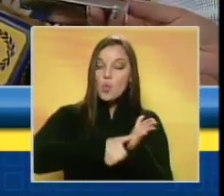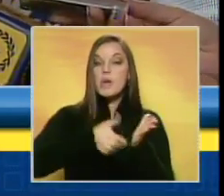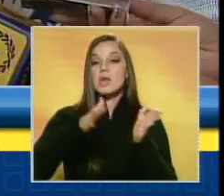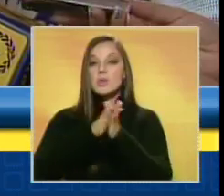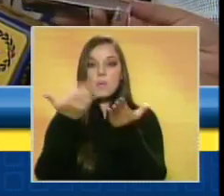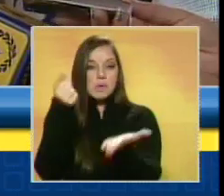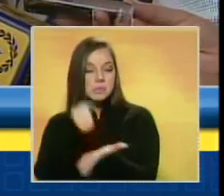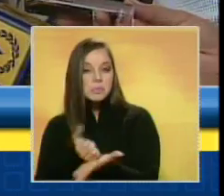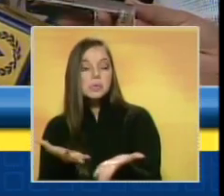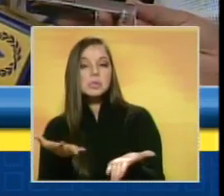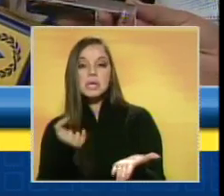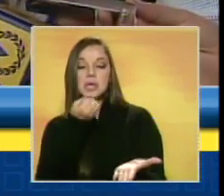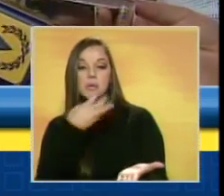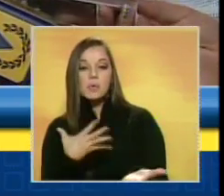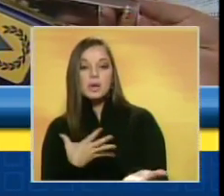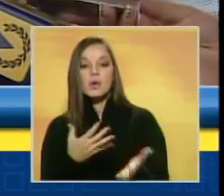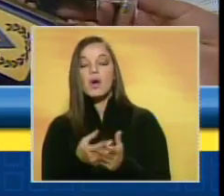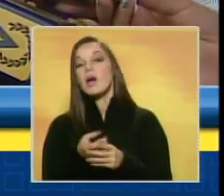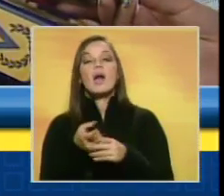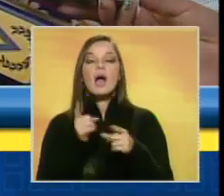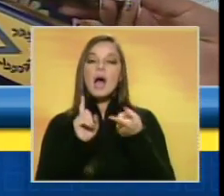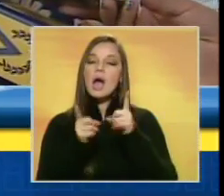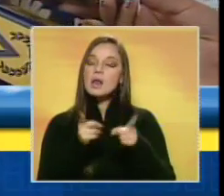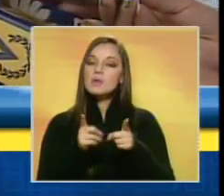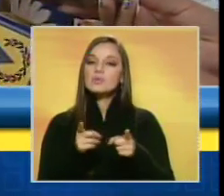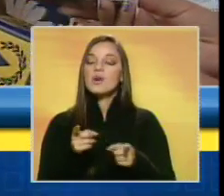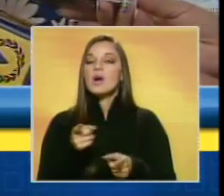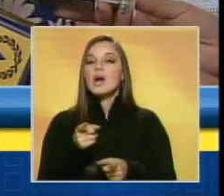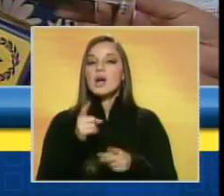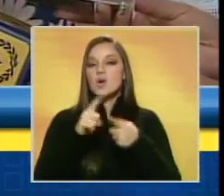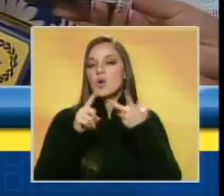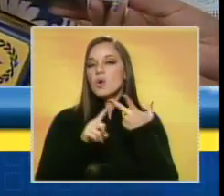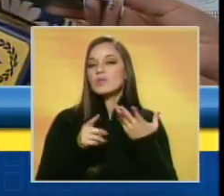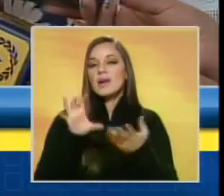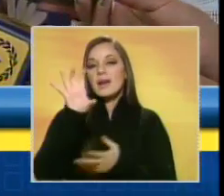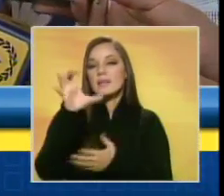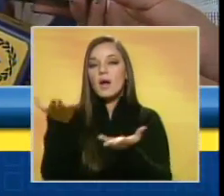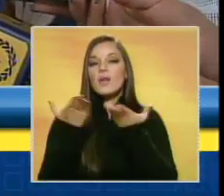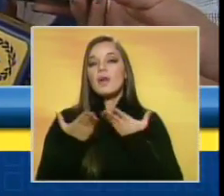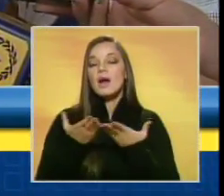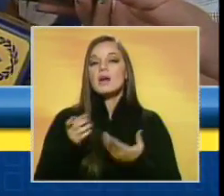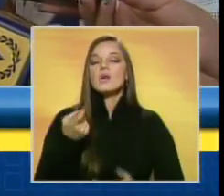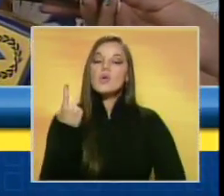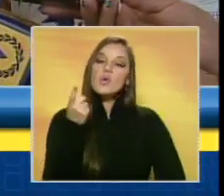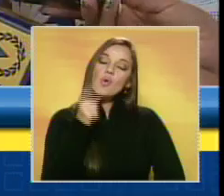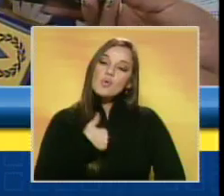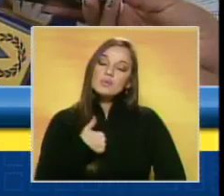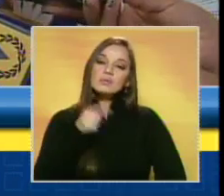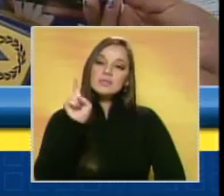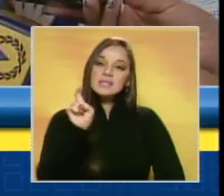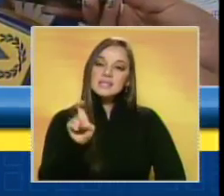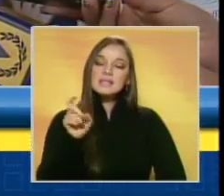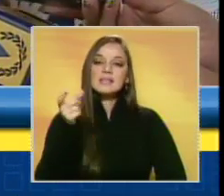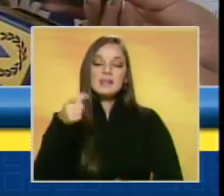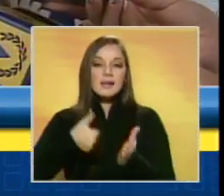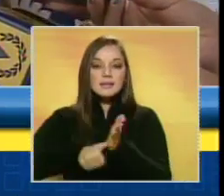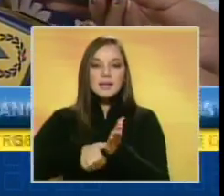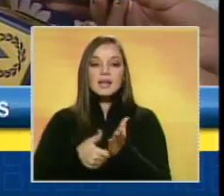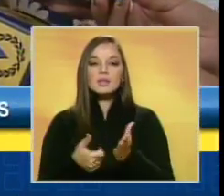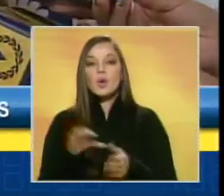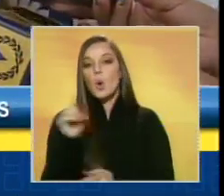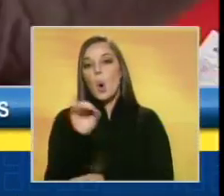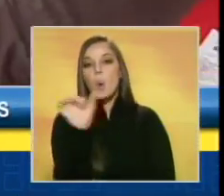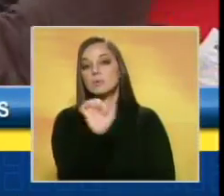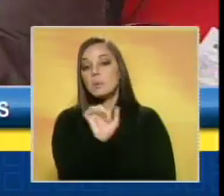beneficiarios de algunos recursos que el Estado da en cuanto a vivienda, en cuanto al tránsito por todo